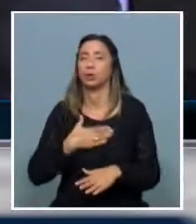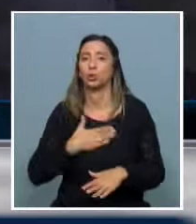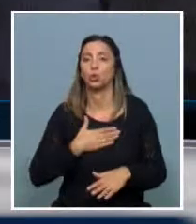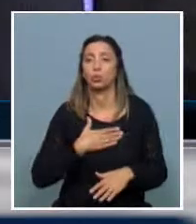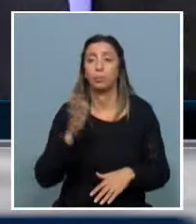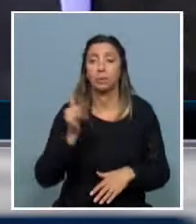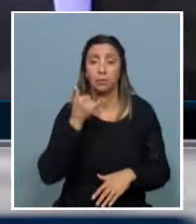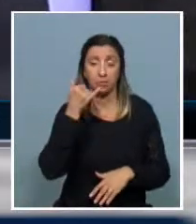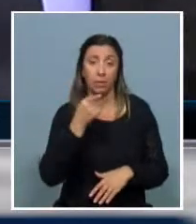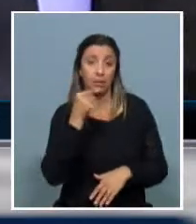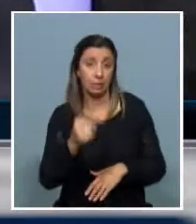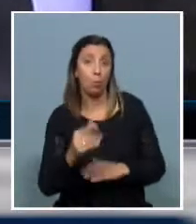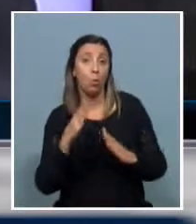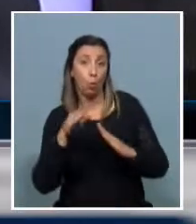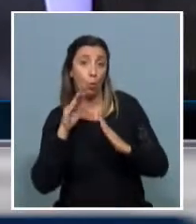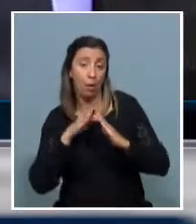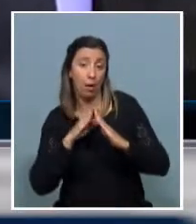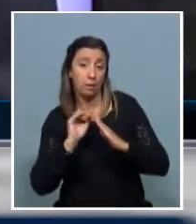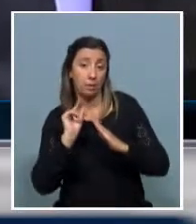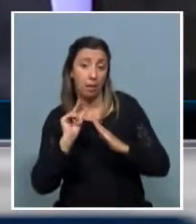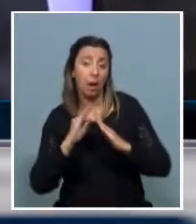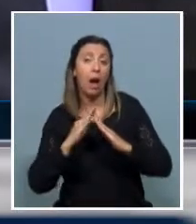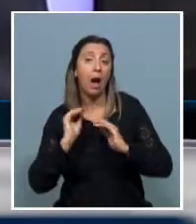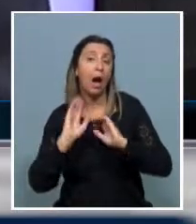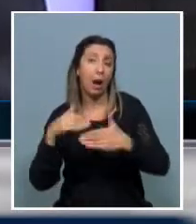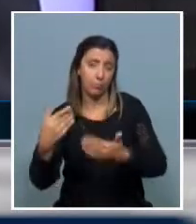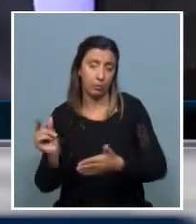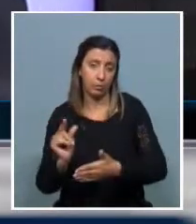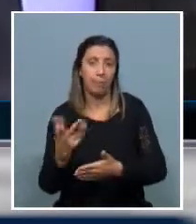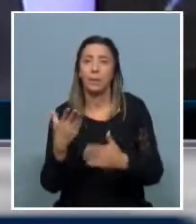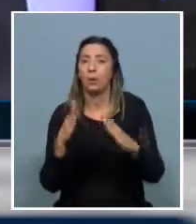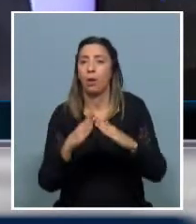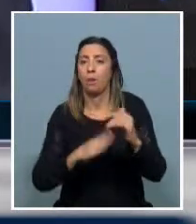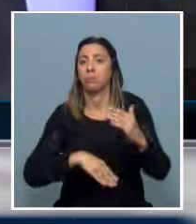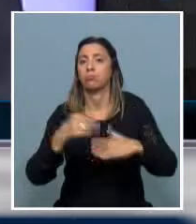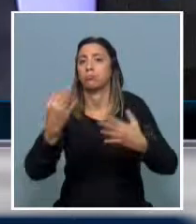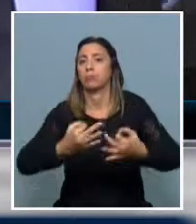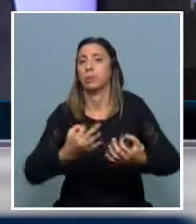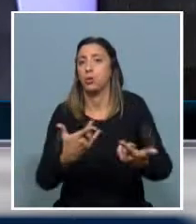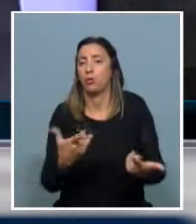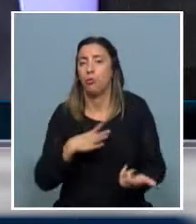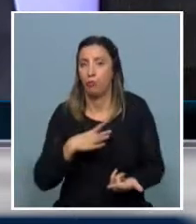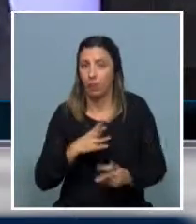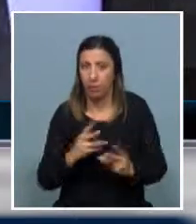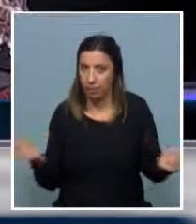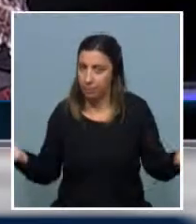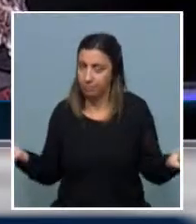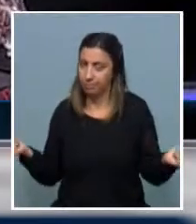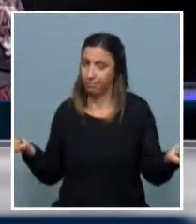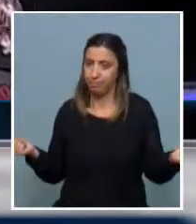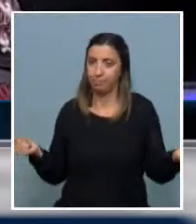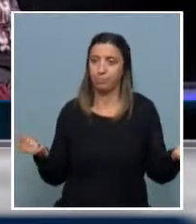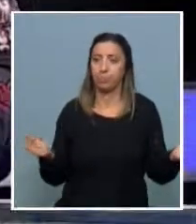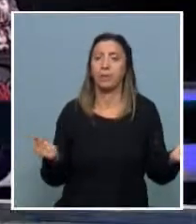podían llamar y me podían decir, usted es un preadjudicatario, pero no tenía, digamos, la seguridad de que la vivienda no se estaba construyendo.